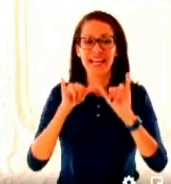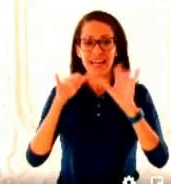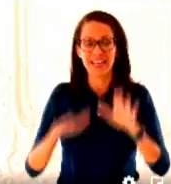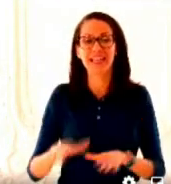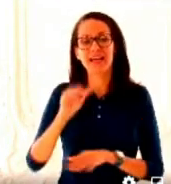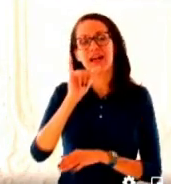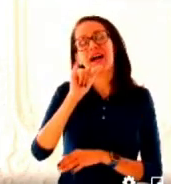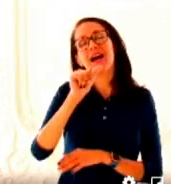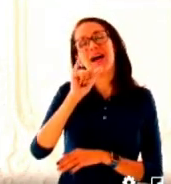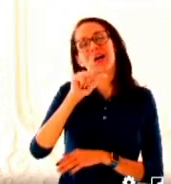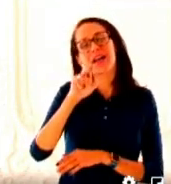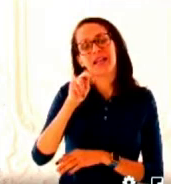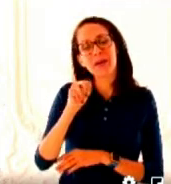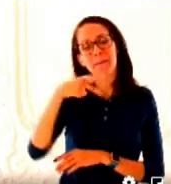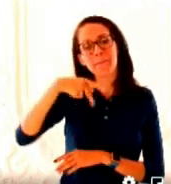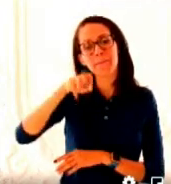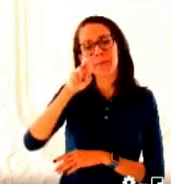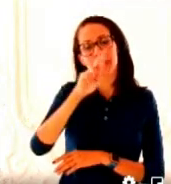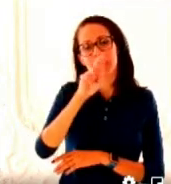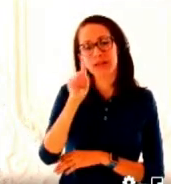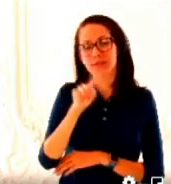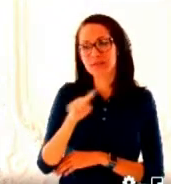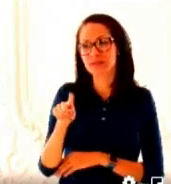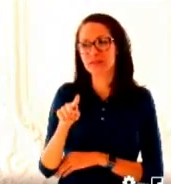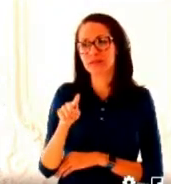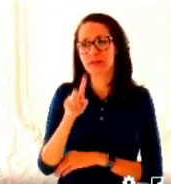Eileen Vélez Vega.